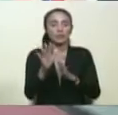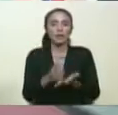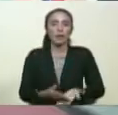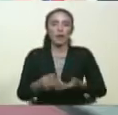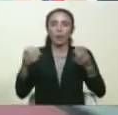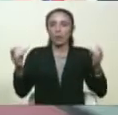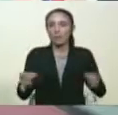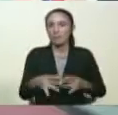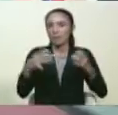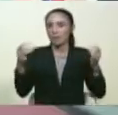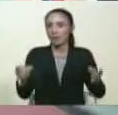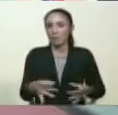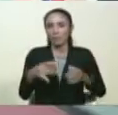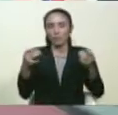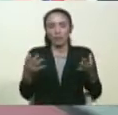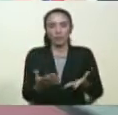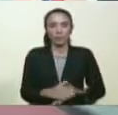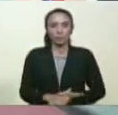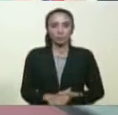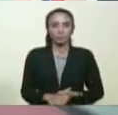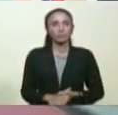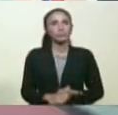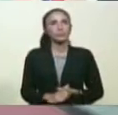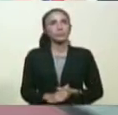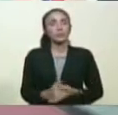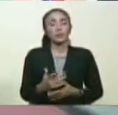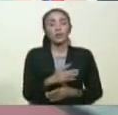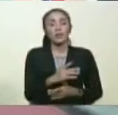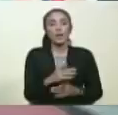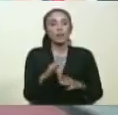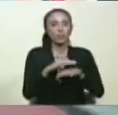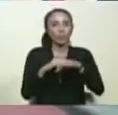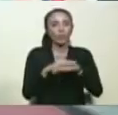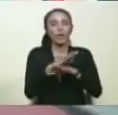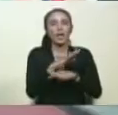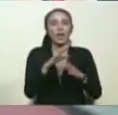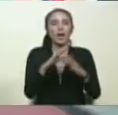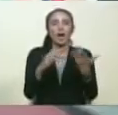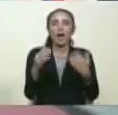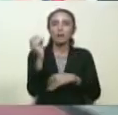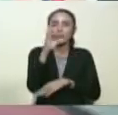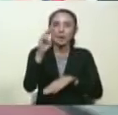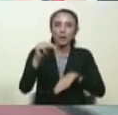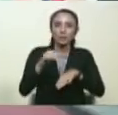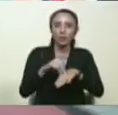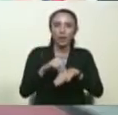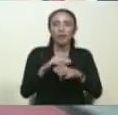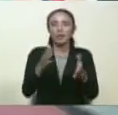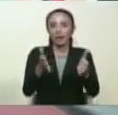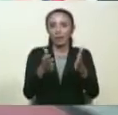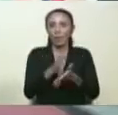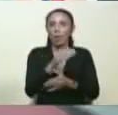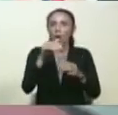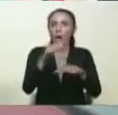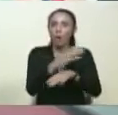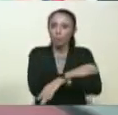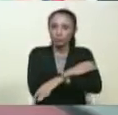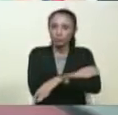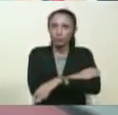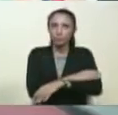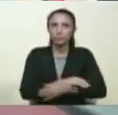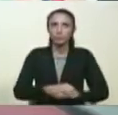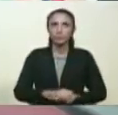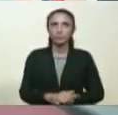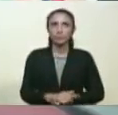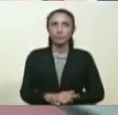hecho, la derecha ganó las elecciones aquellas infaustas para destruir la Asamblea Nacional después. Y en el